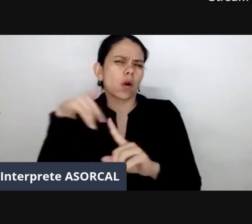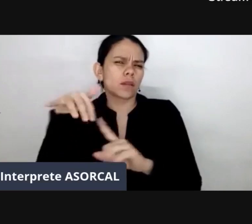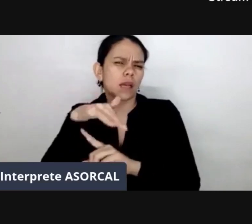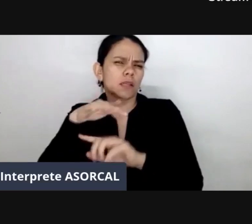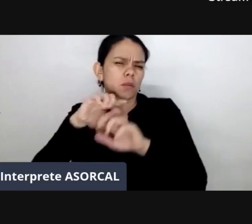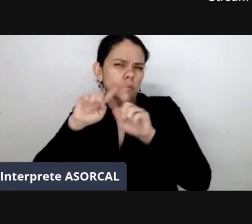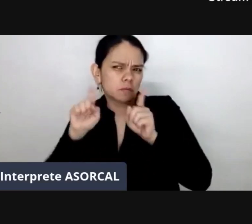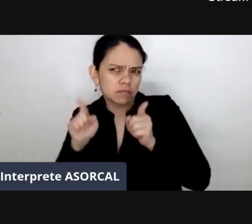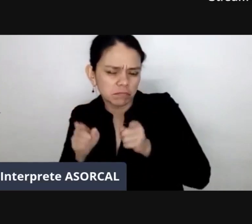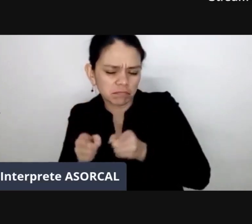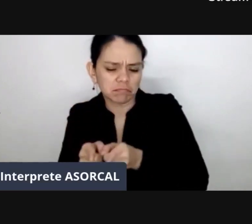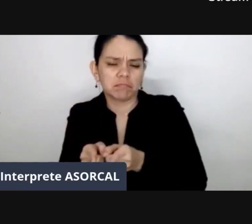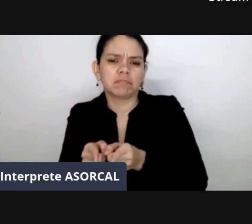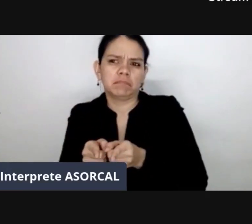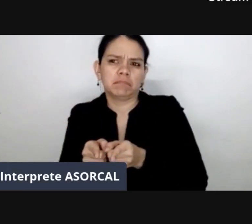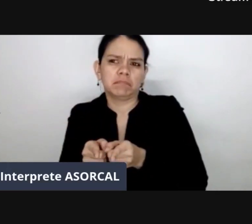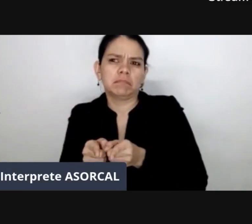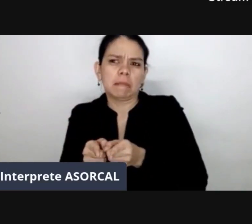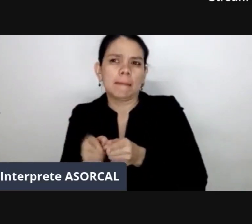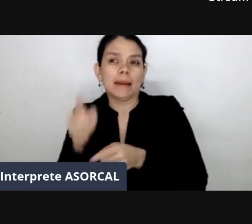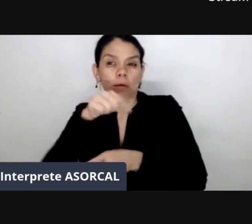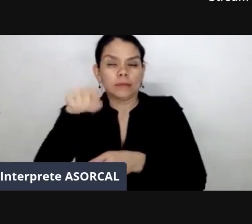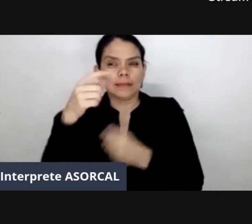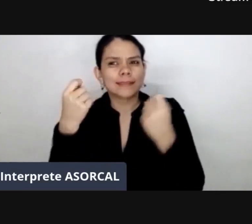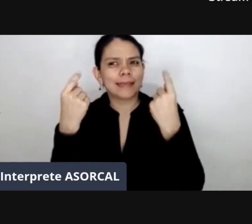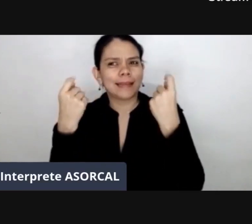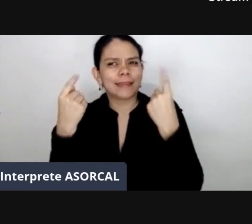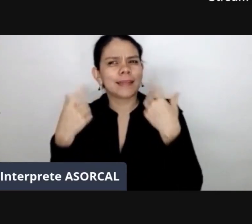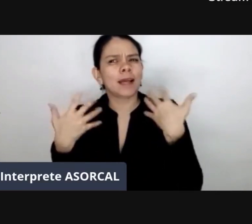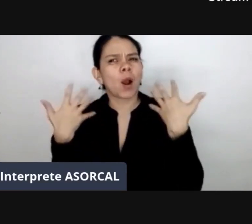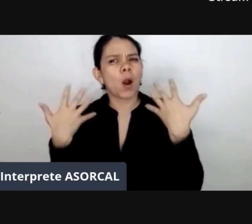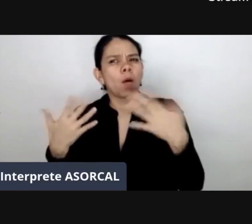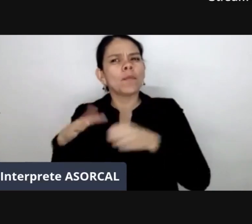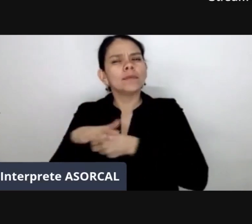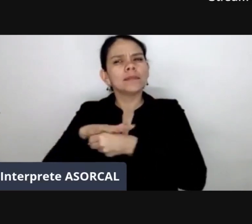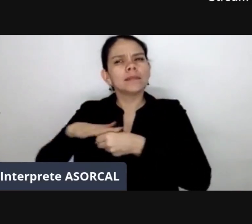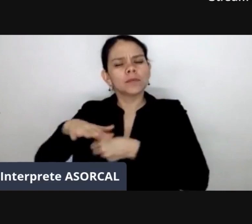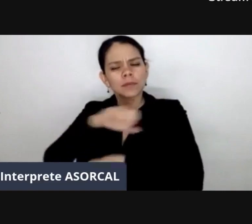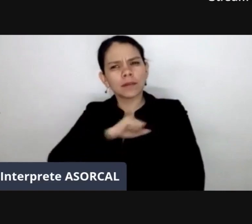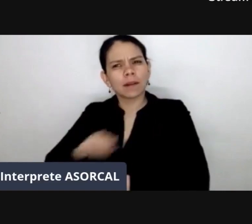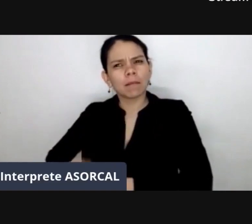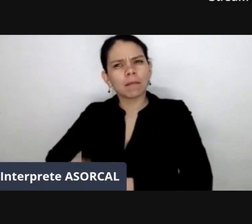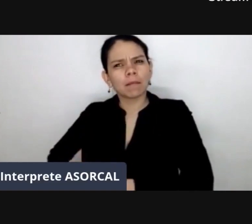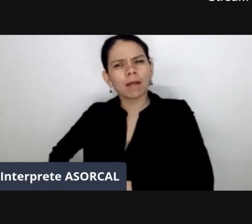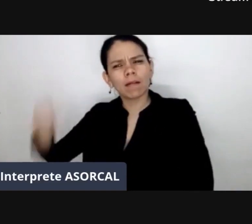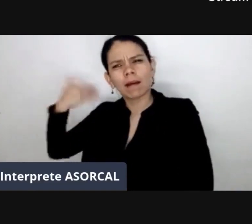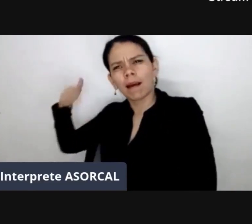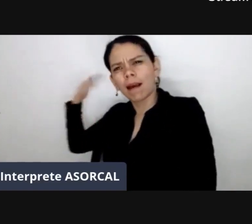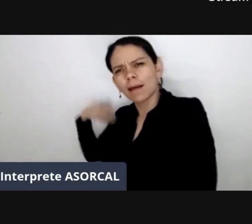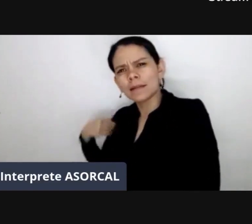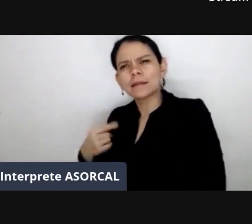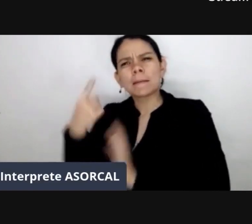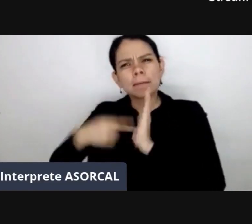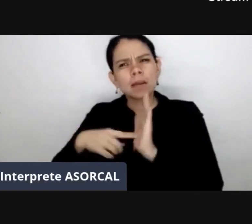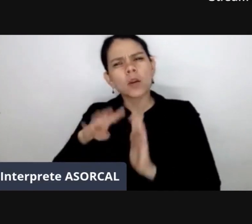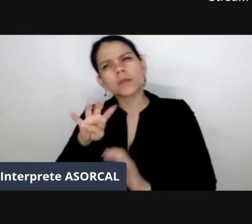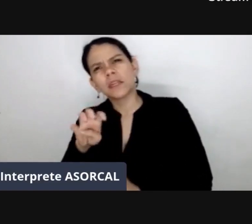para sentar el marco en el cual nacieron estas contradicciones que estallaron en 1979 u